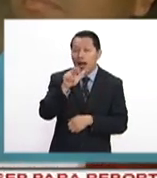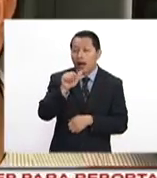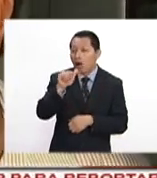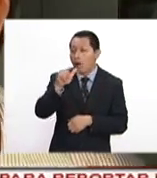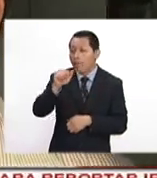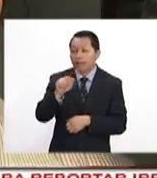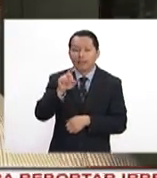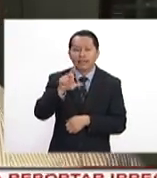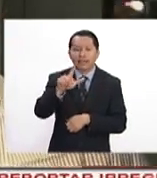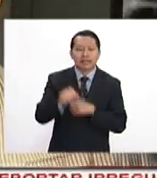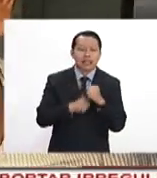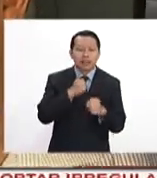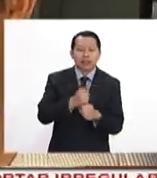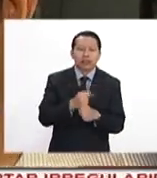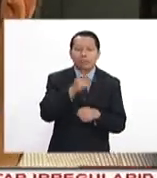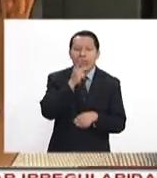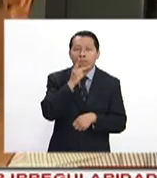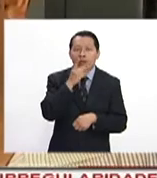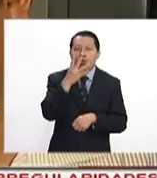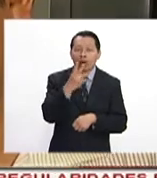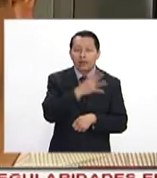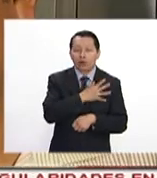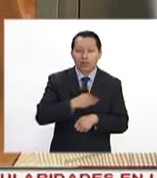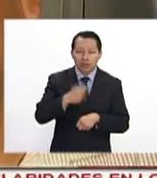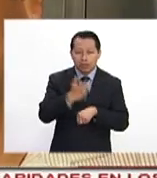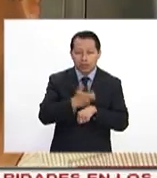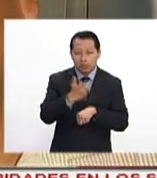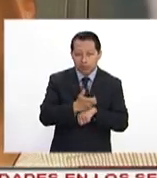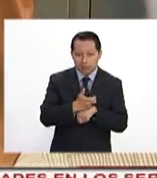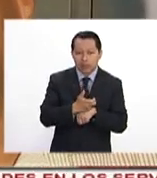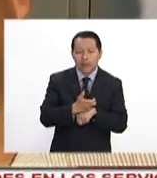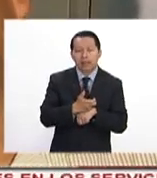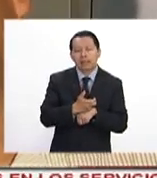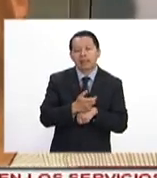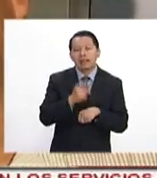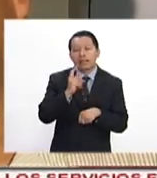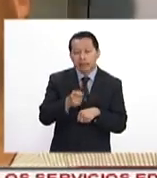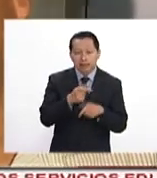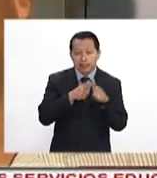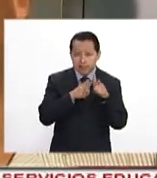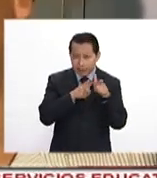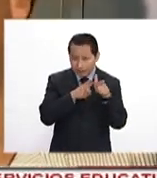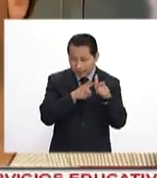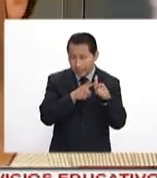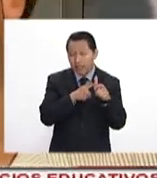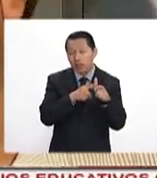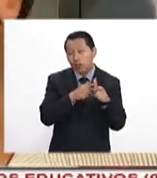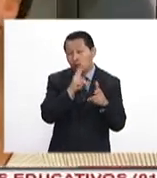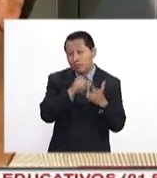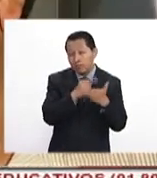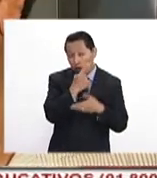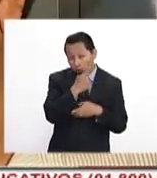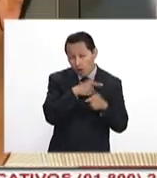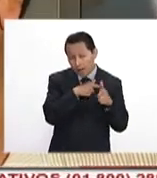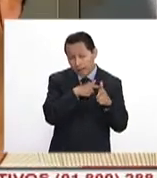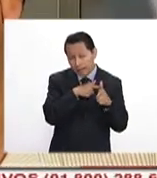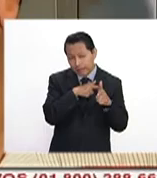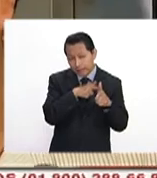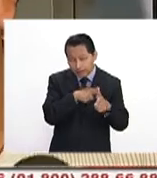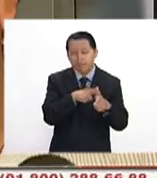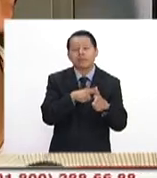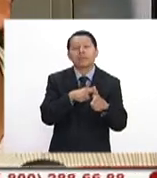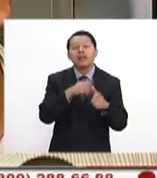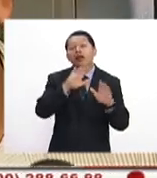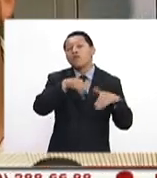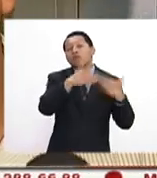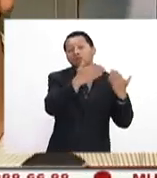de 37 años, es padre de 4 hijos estadounidenses y había permanecido en la Unión Americana desde 2001. Llegó a